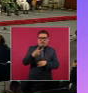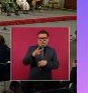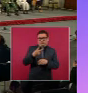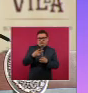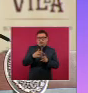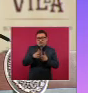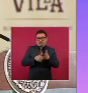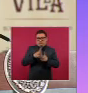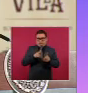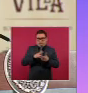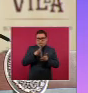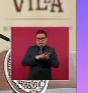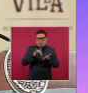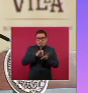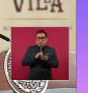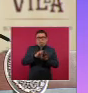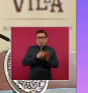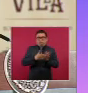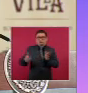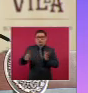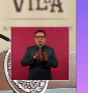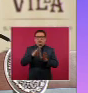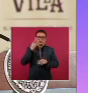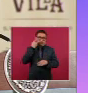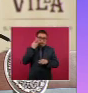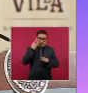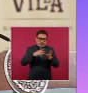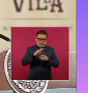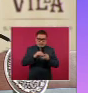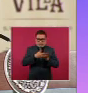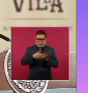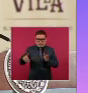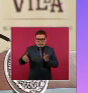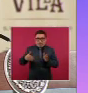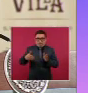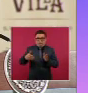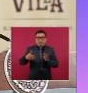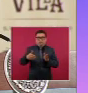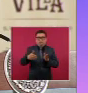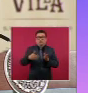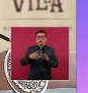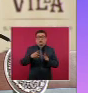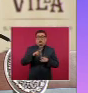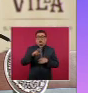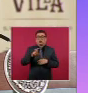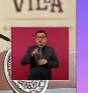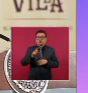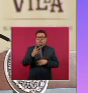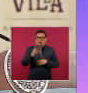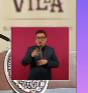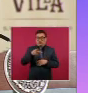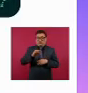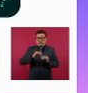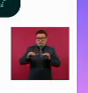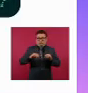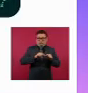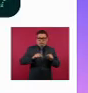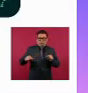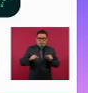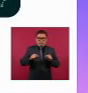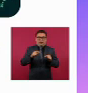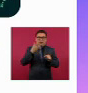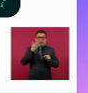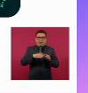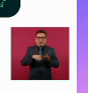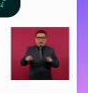se encuentra enteramente dentro del estado de Campeche. Se extiende por 234 kilómetros de Escárcega